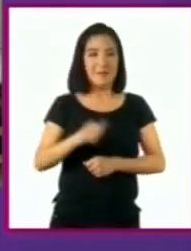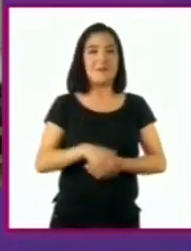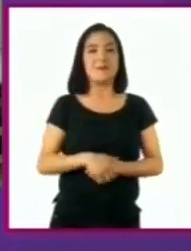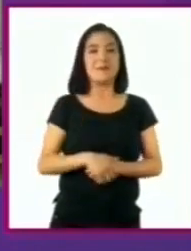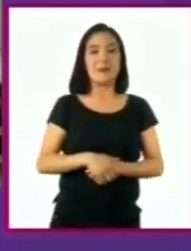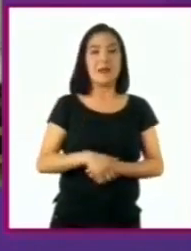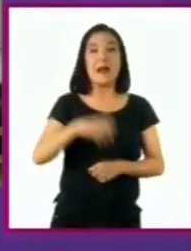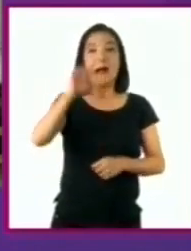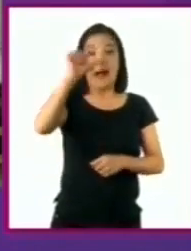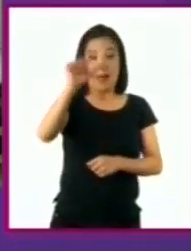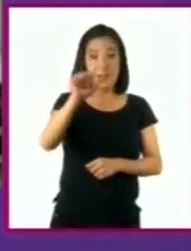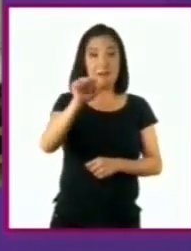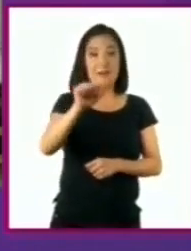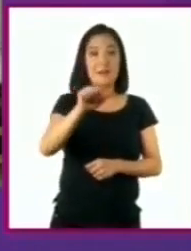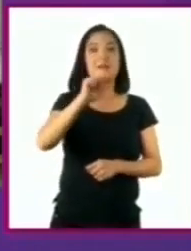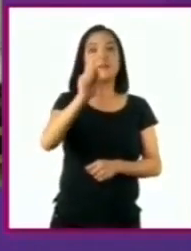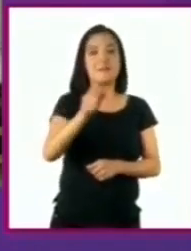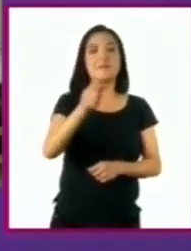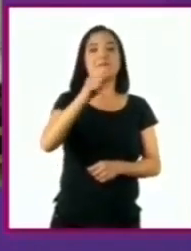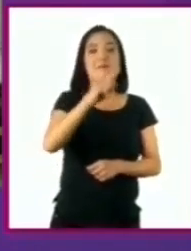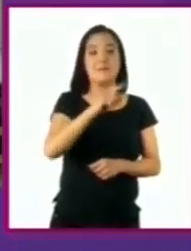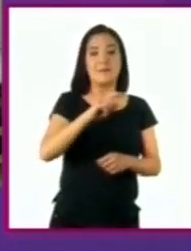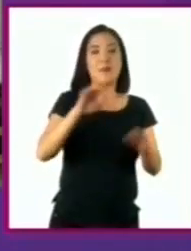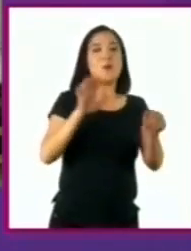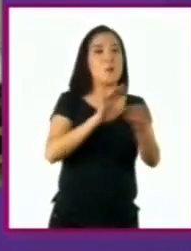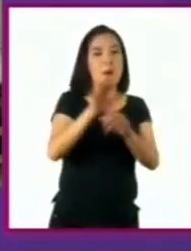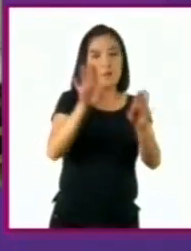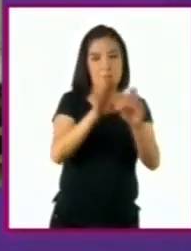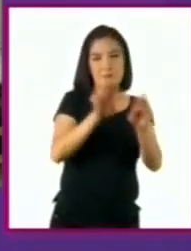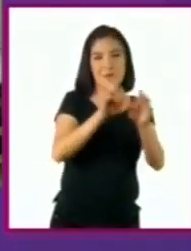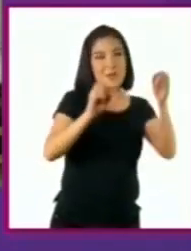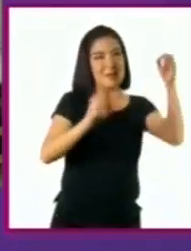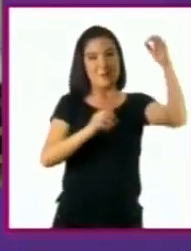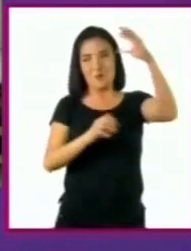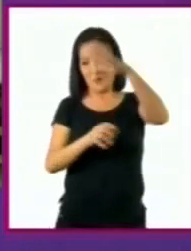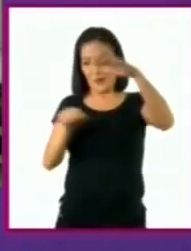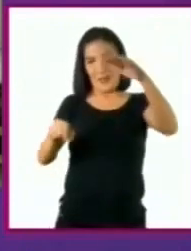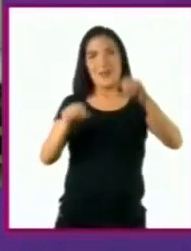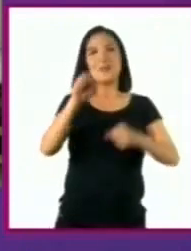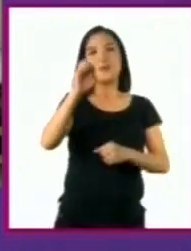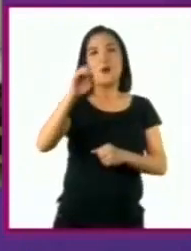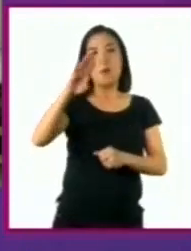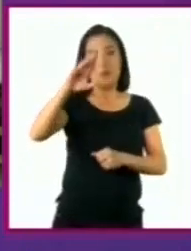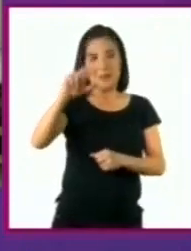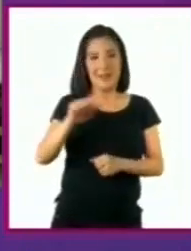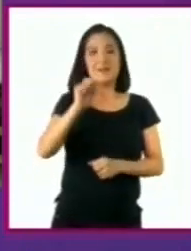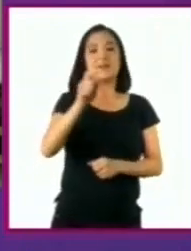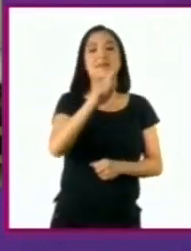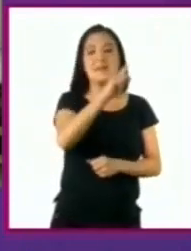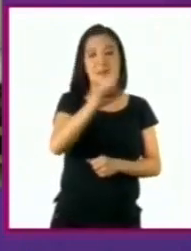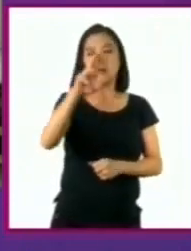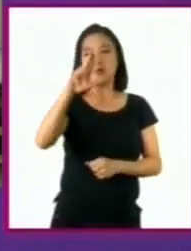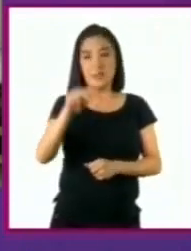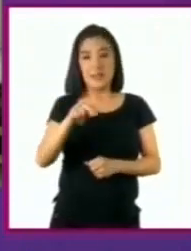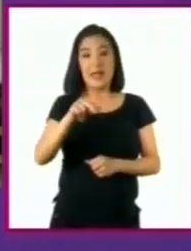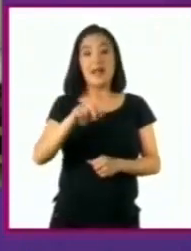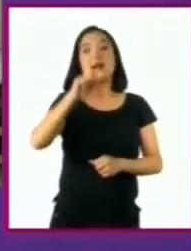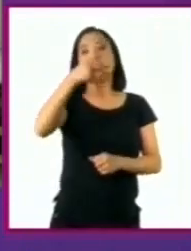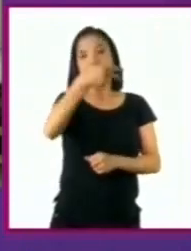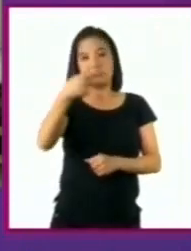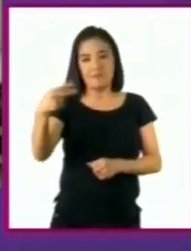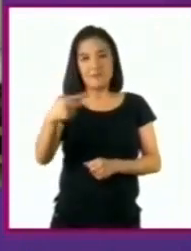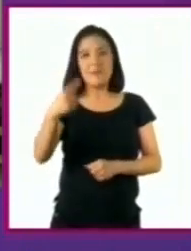pirámide, dividida entre la longitud de su sombra, que es de 180 metros, es igual a la longitud del bastón, que